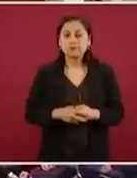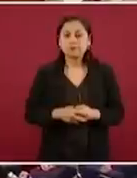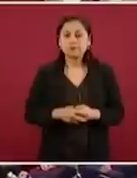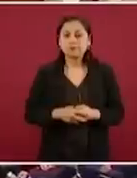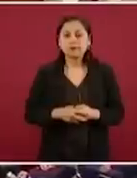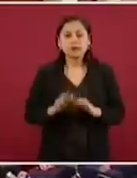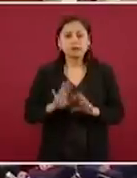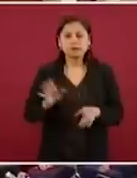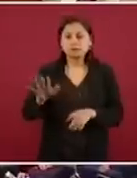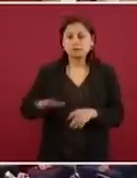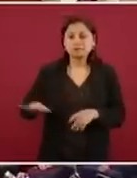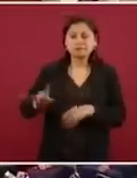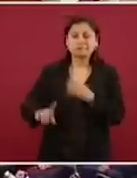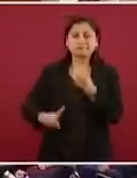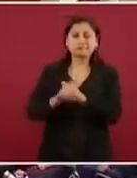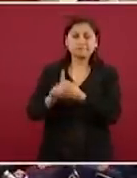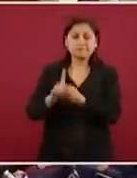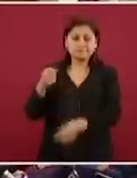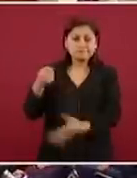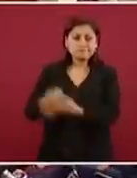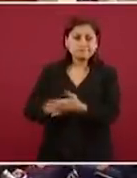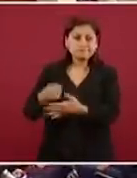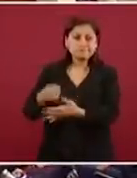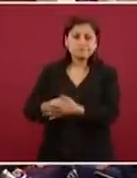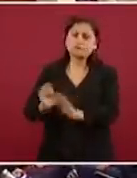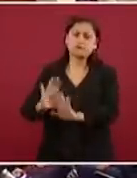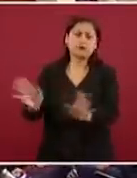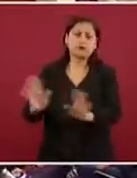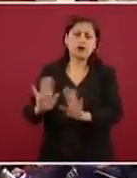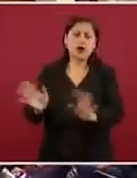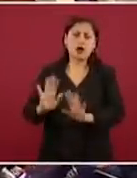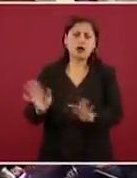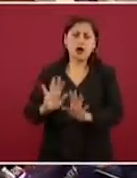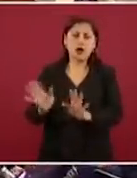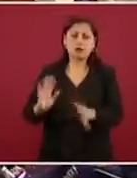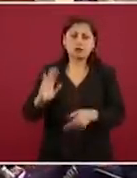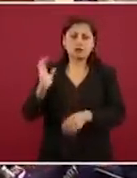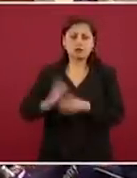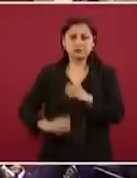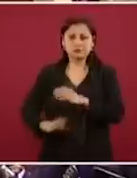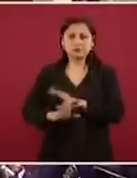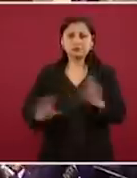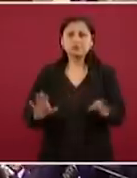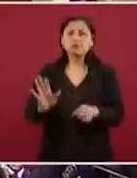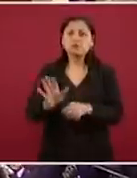se terminó lo de la resistencia civil con el compromiso de que